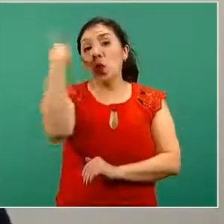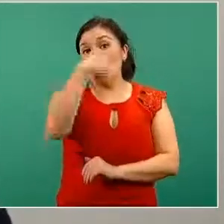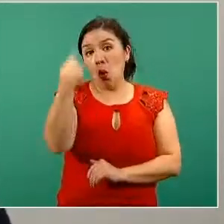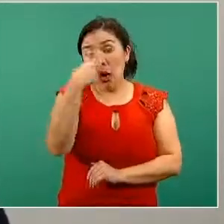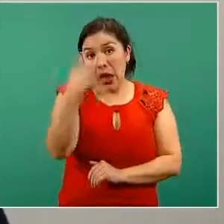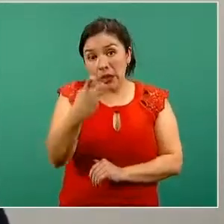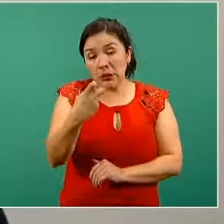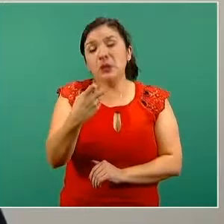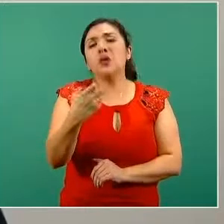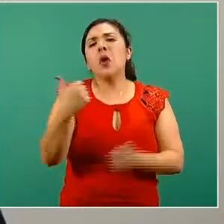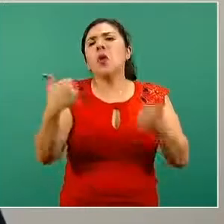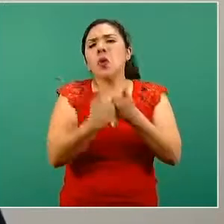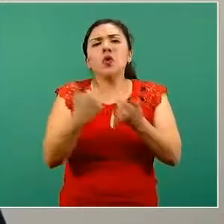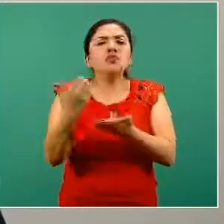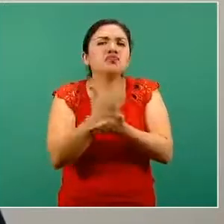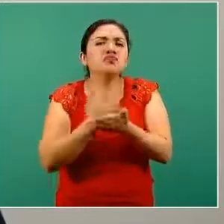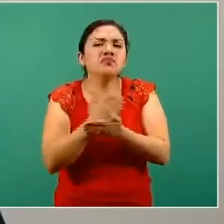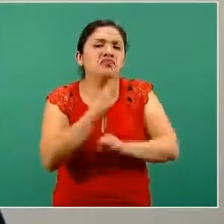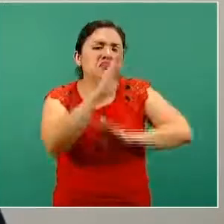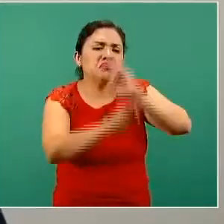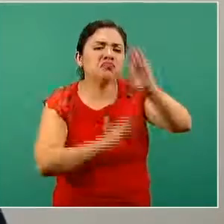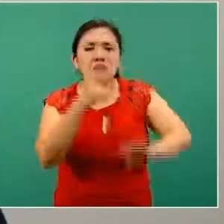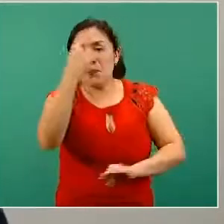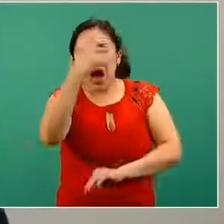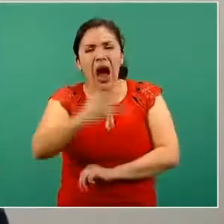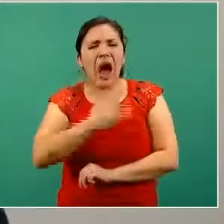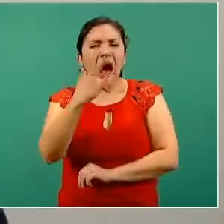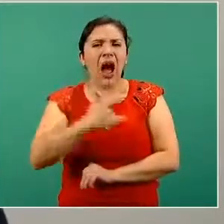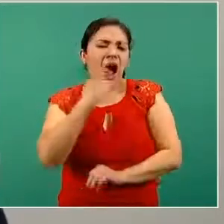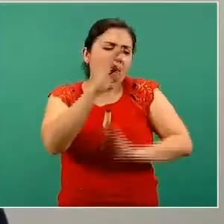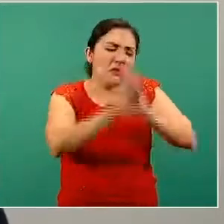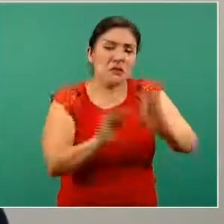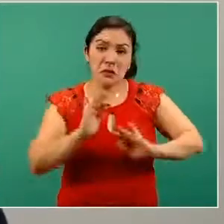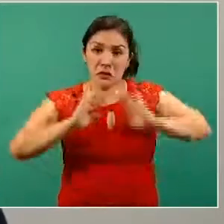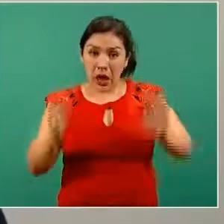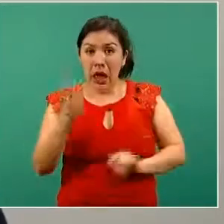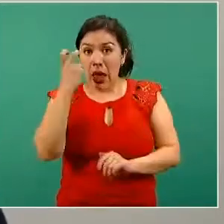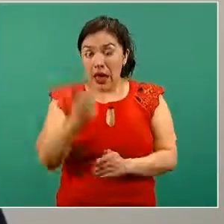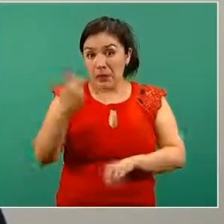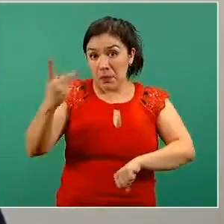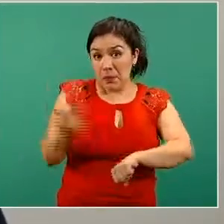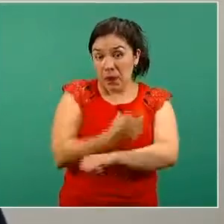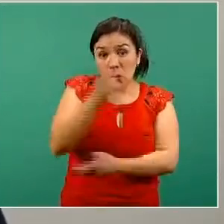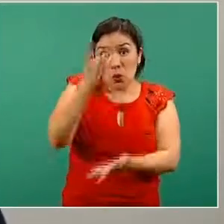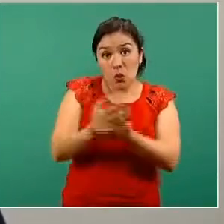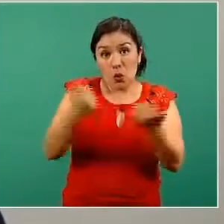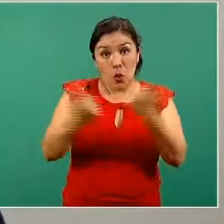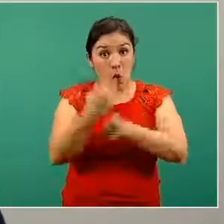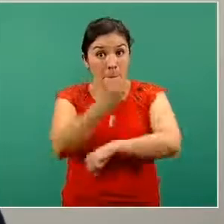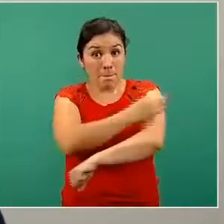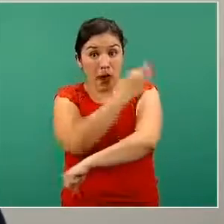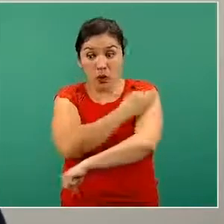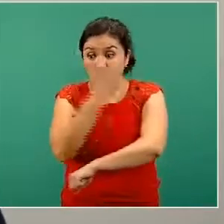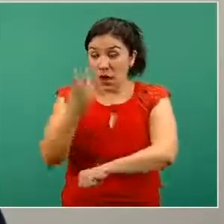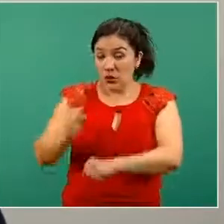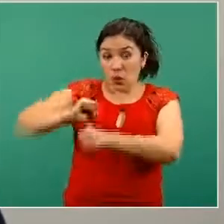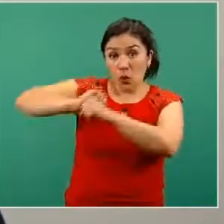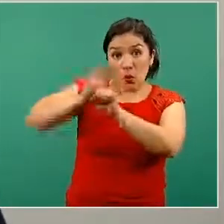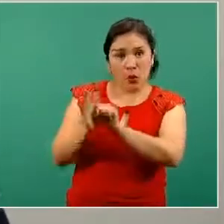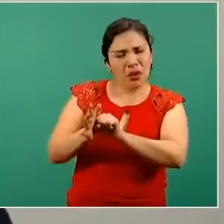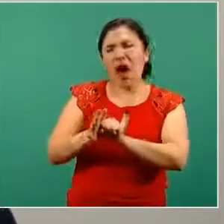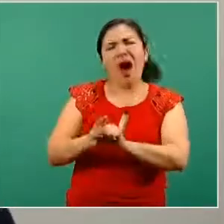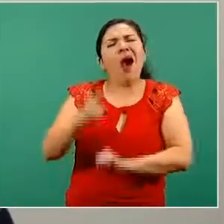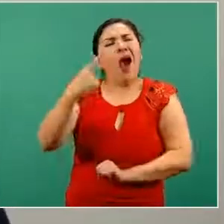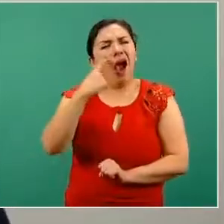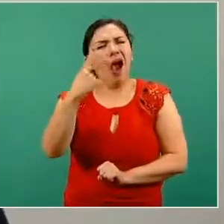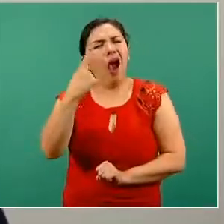horas y se resuelve con tratamientos para los síntomas. Esto sucede no solamente con la vacuna contra el virus SARS-CoV-2, sino generalmente